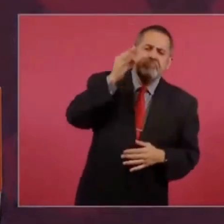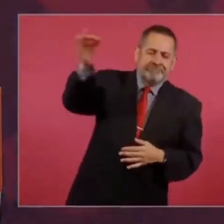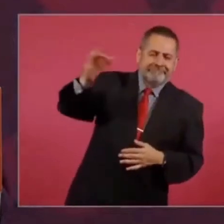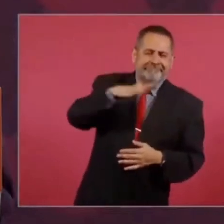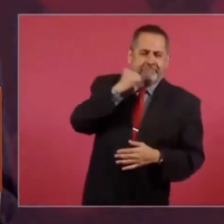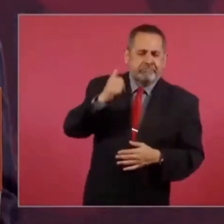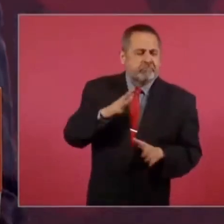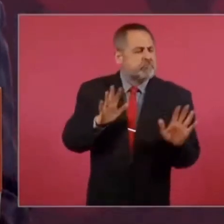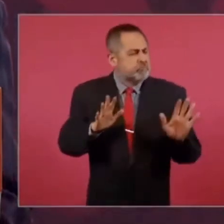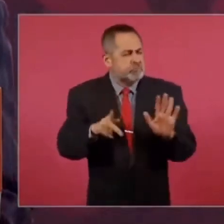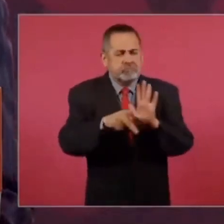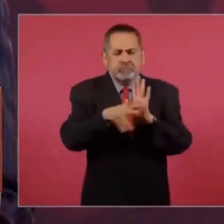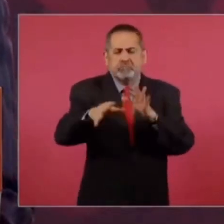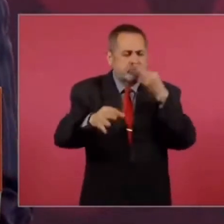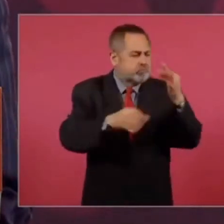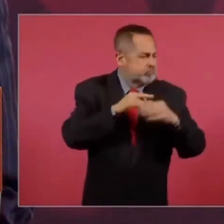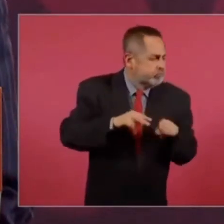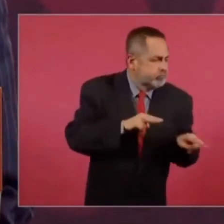la prensa,